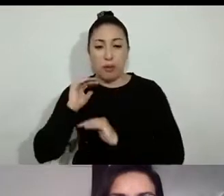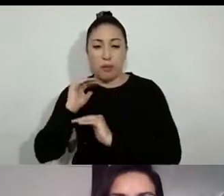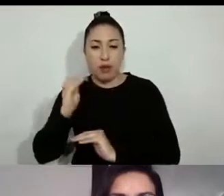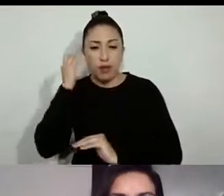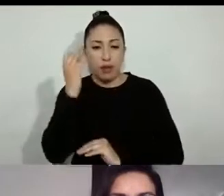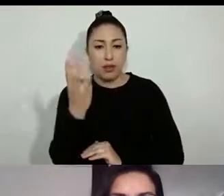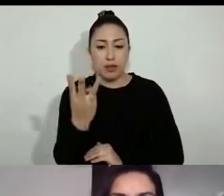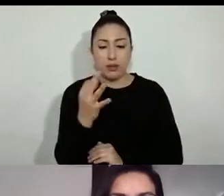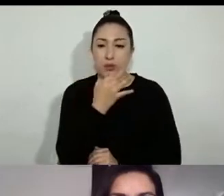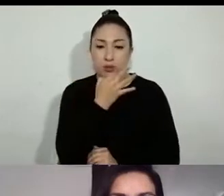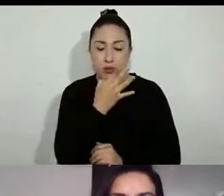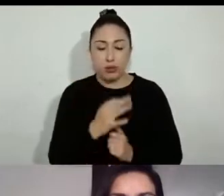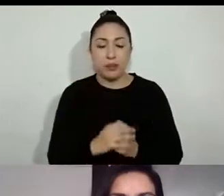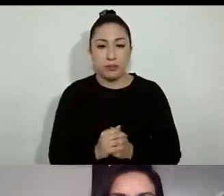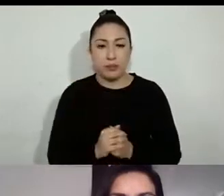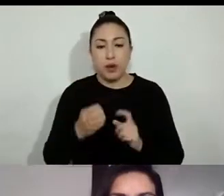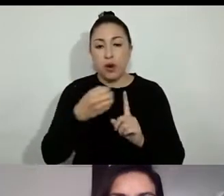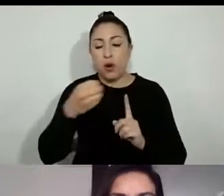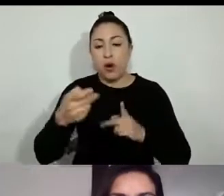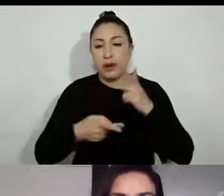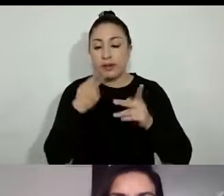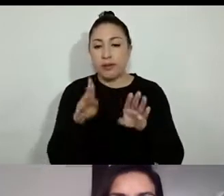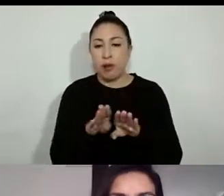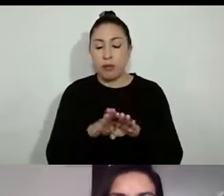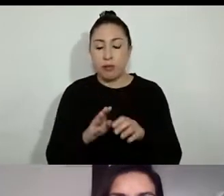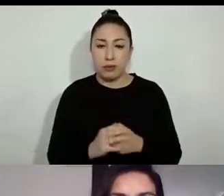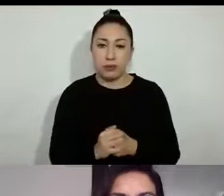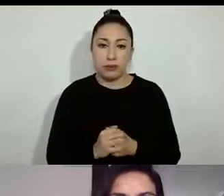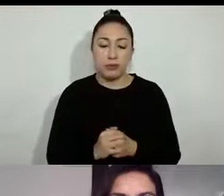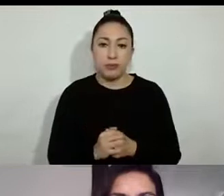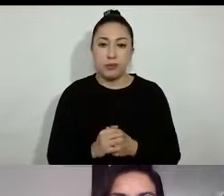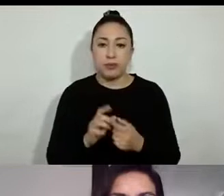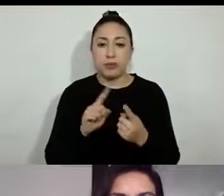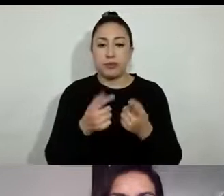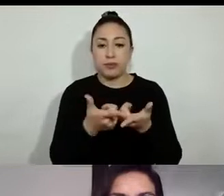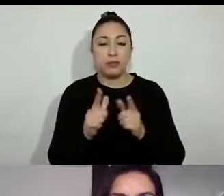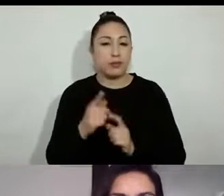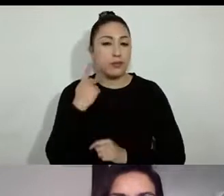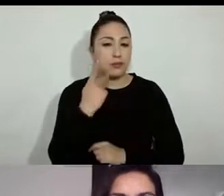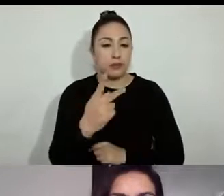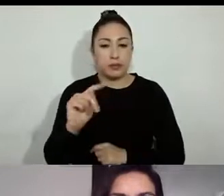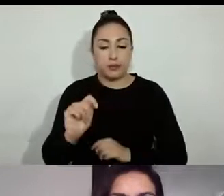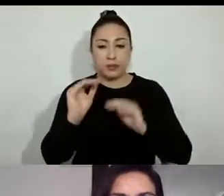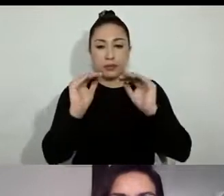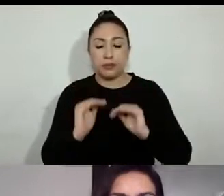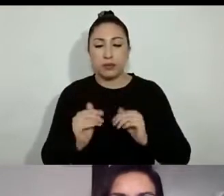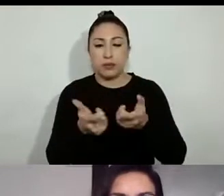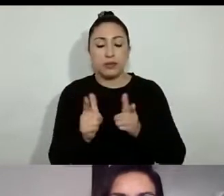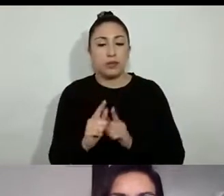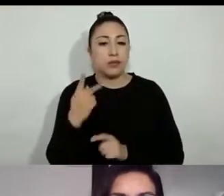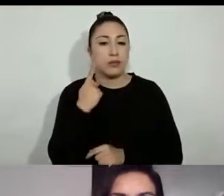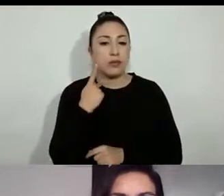3 minutos, en el orden siguiente. Primero, Partido del Trabajo. Segundo, Partido